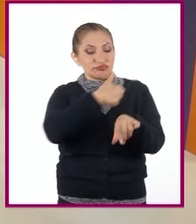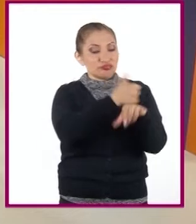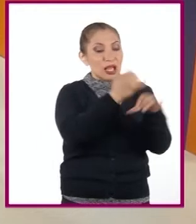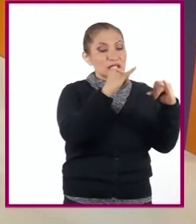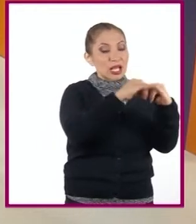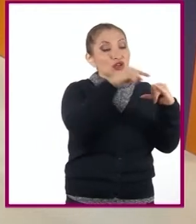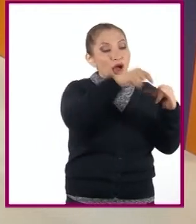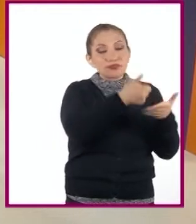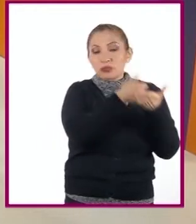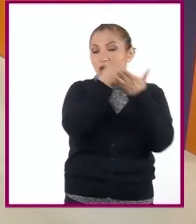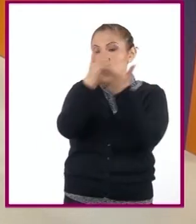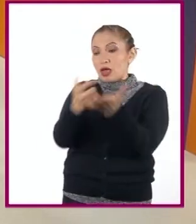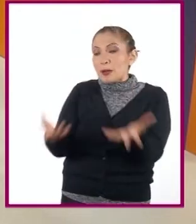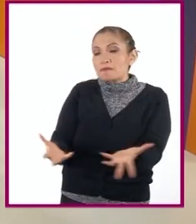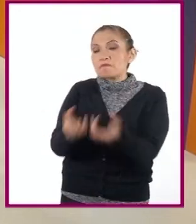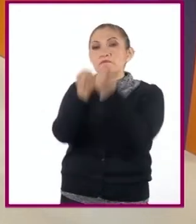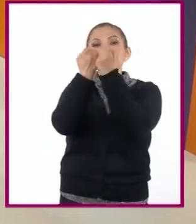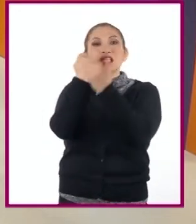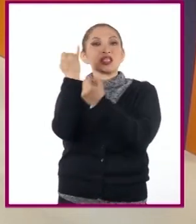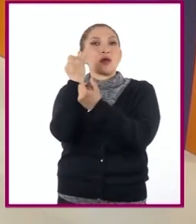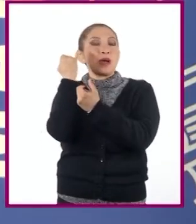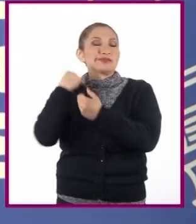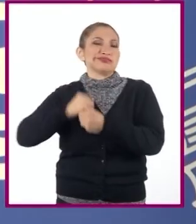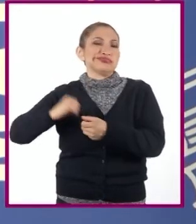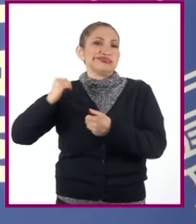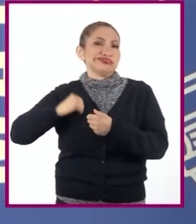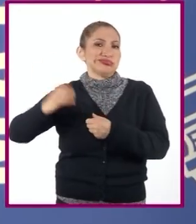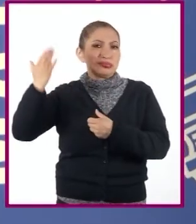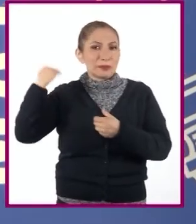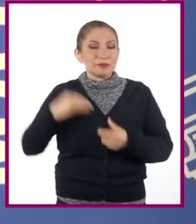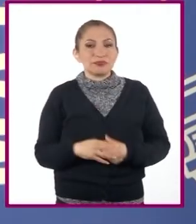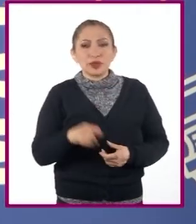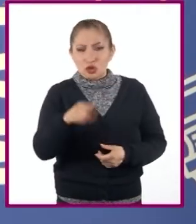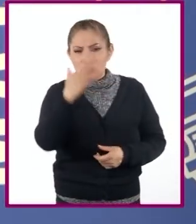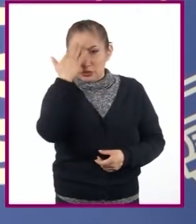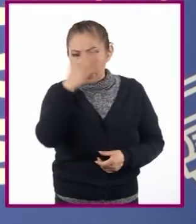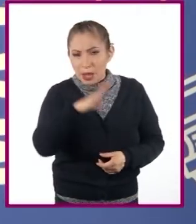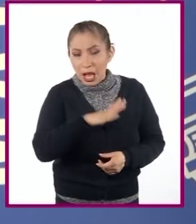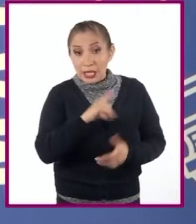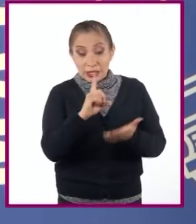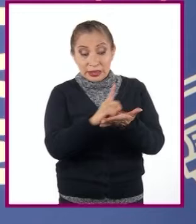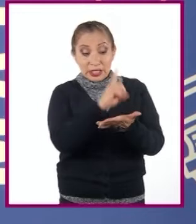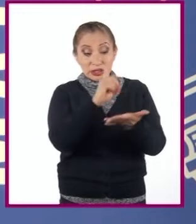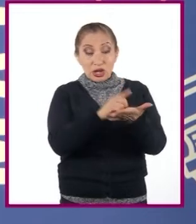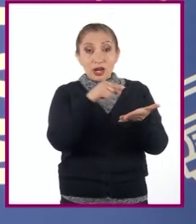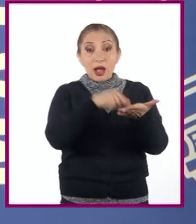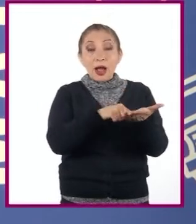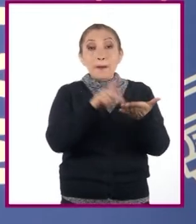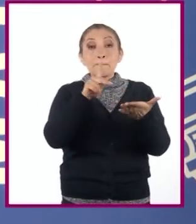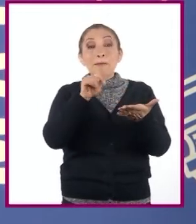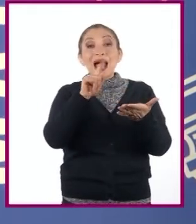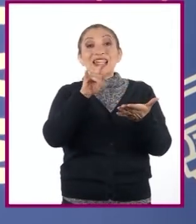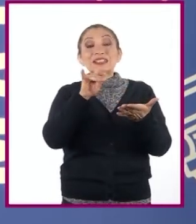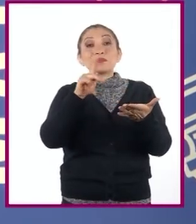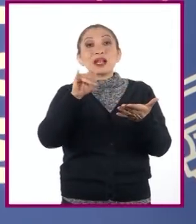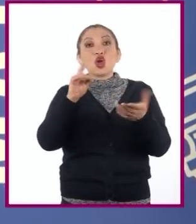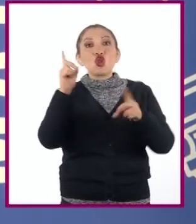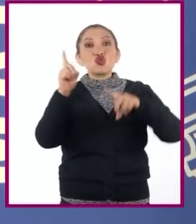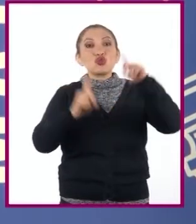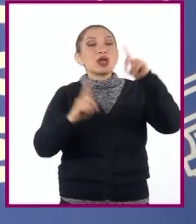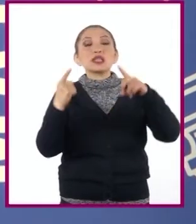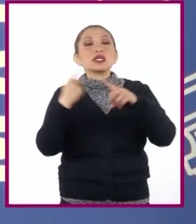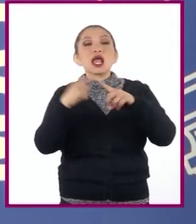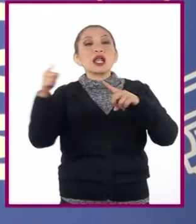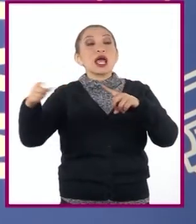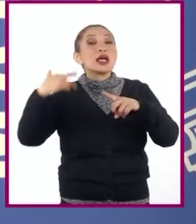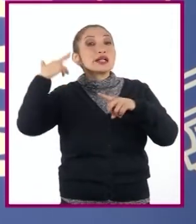que recuperen las lenguas originarias. ¿Sabían que existe un diccionario panhispánico de dudas elaborado por